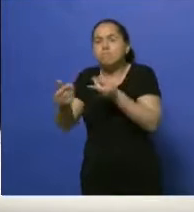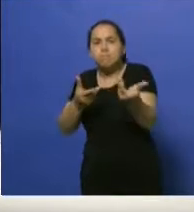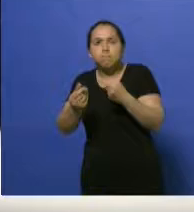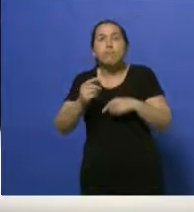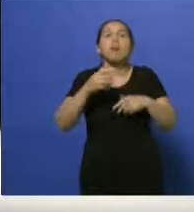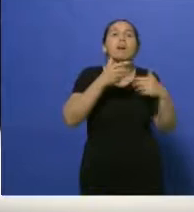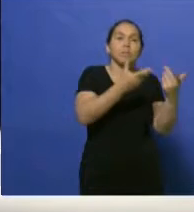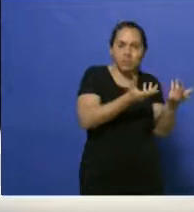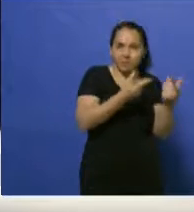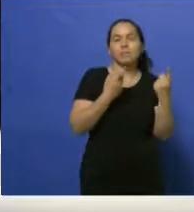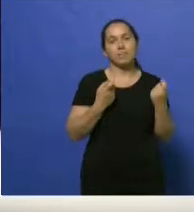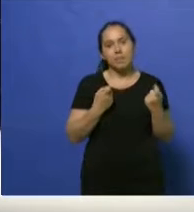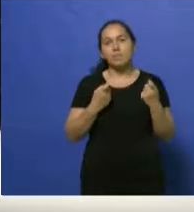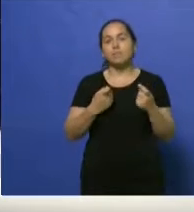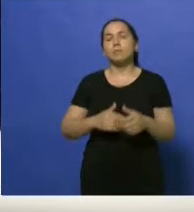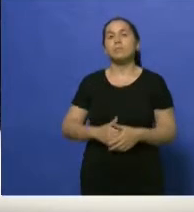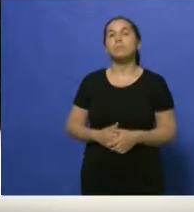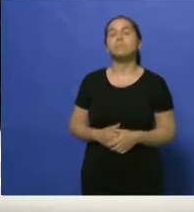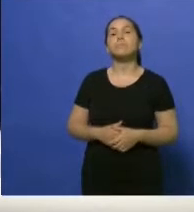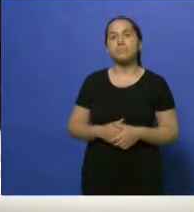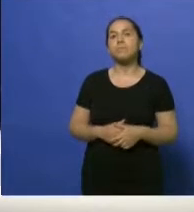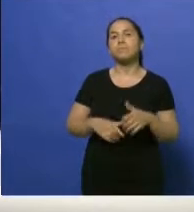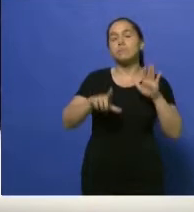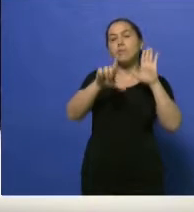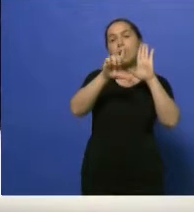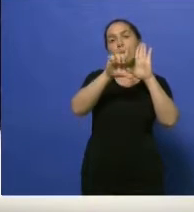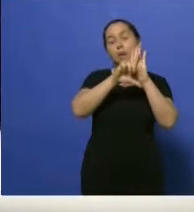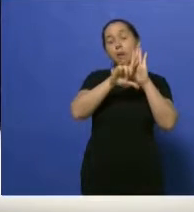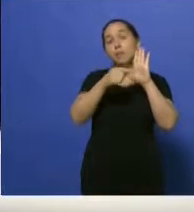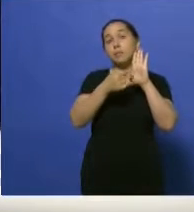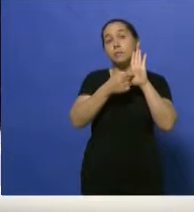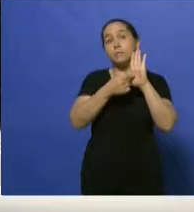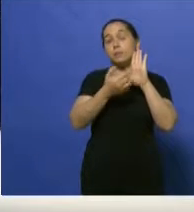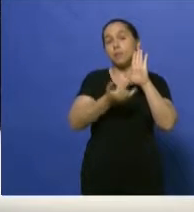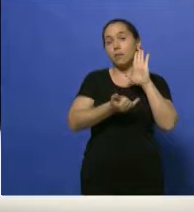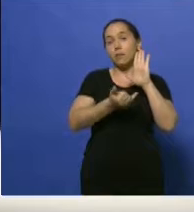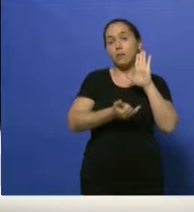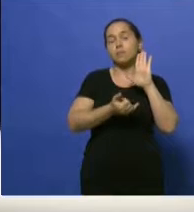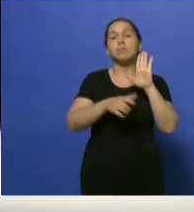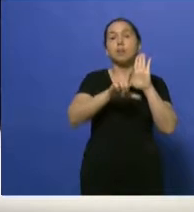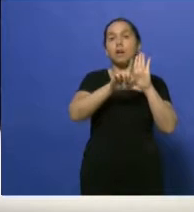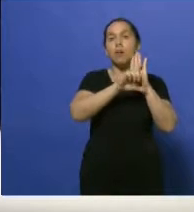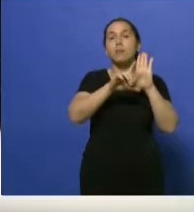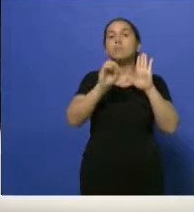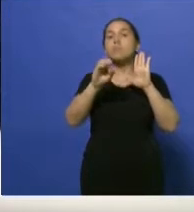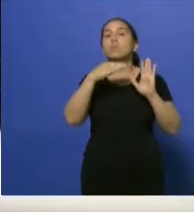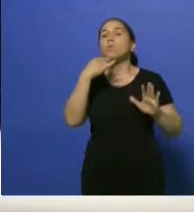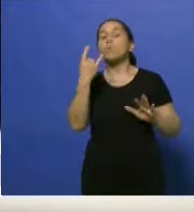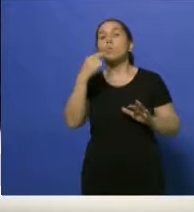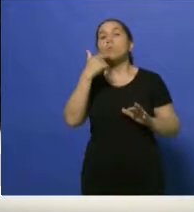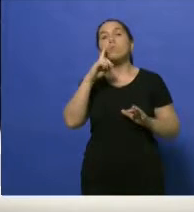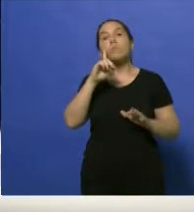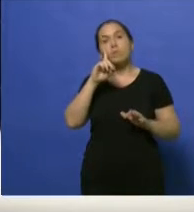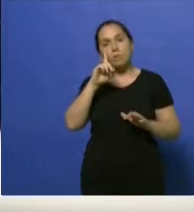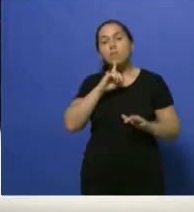y pensarlo. Tengamos en cuenta que ya tenemos una ley haciendo referencia a la ley Justina que ha cambiado